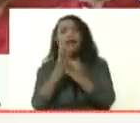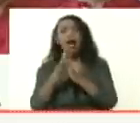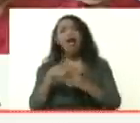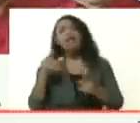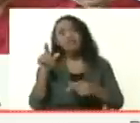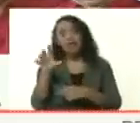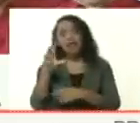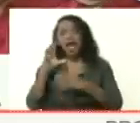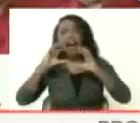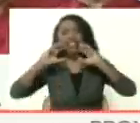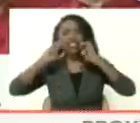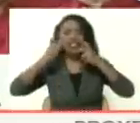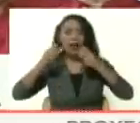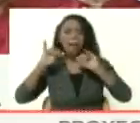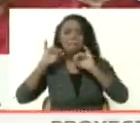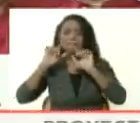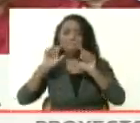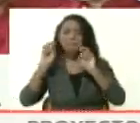esa marca del señor Mendoza,